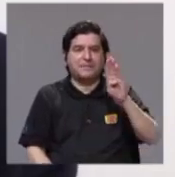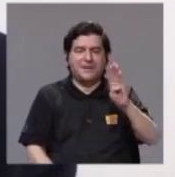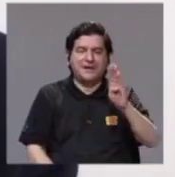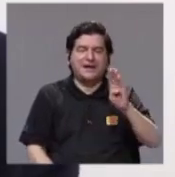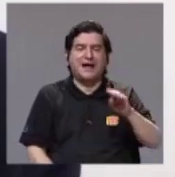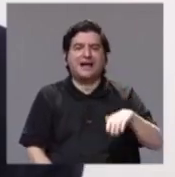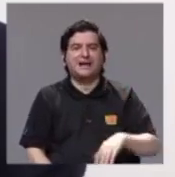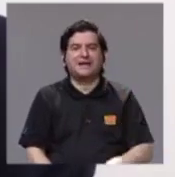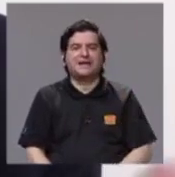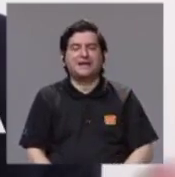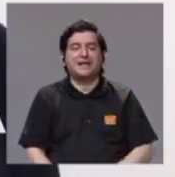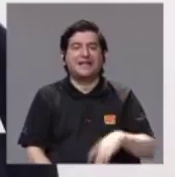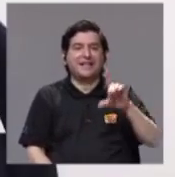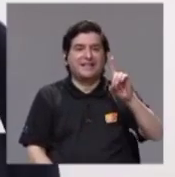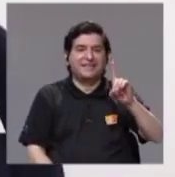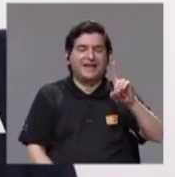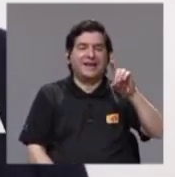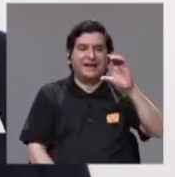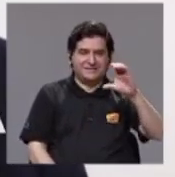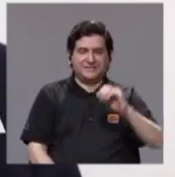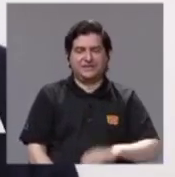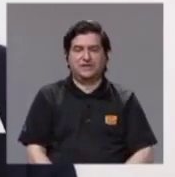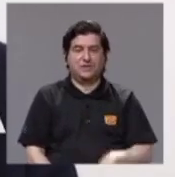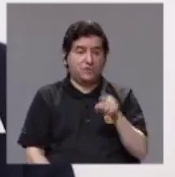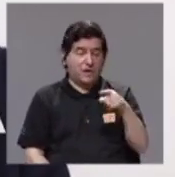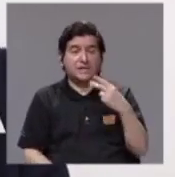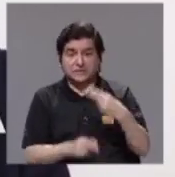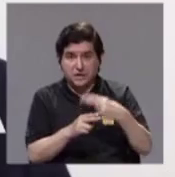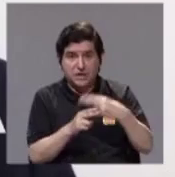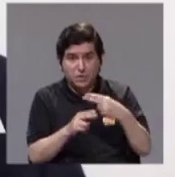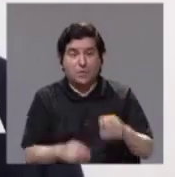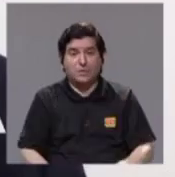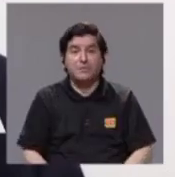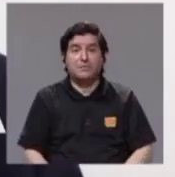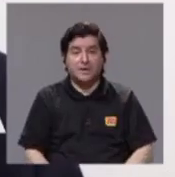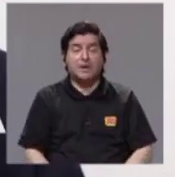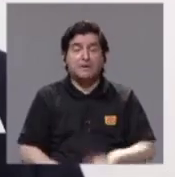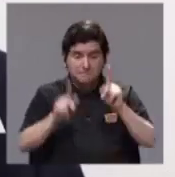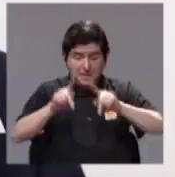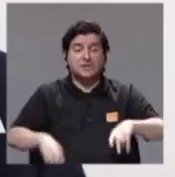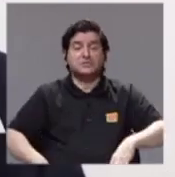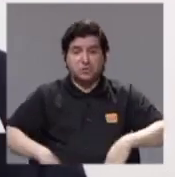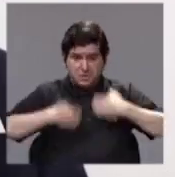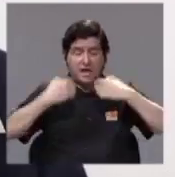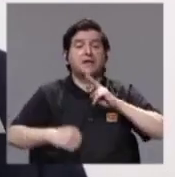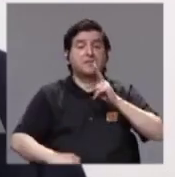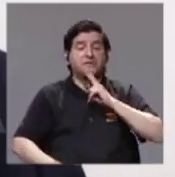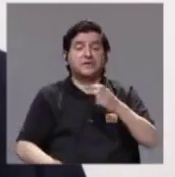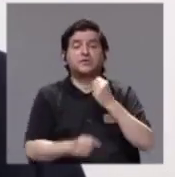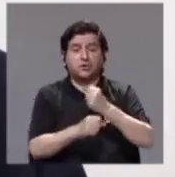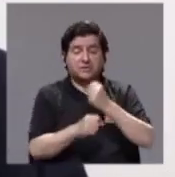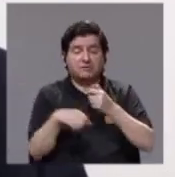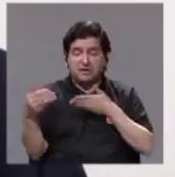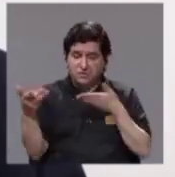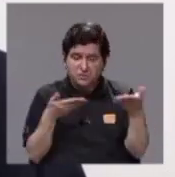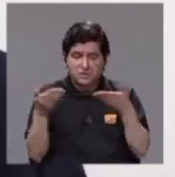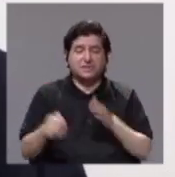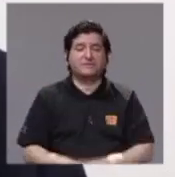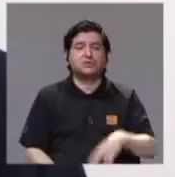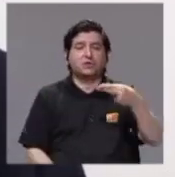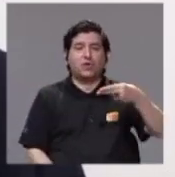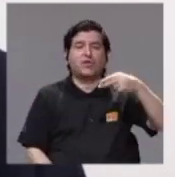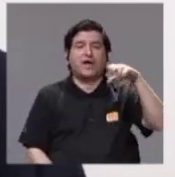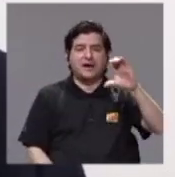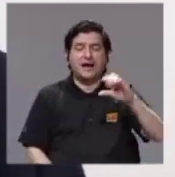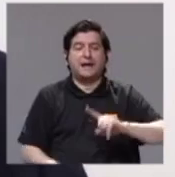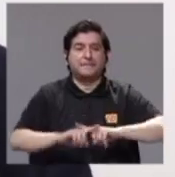del Castillo. Bernal Díaz del Castillo es un hombre que existió realmente y que trabajó al